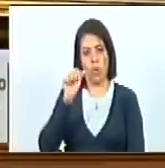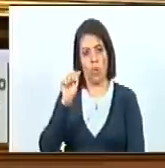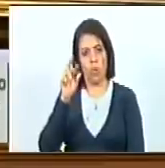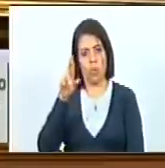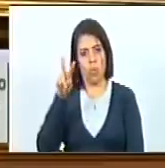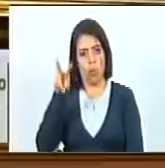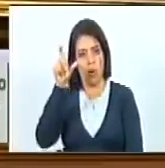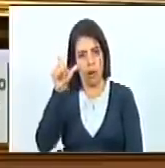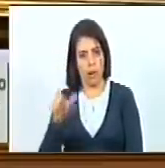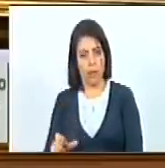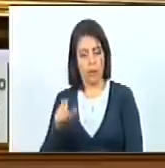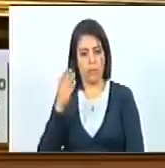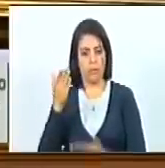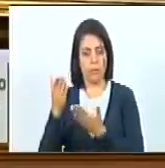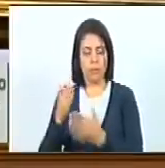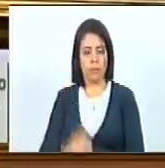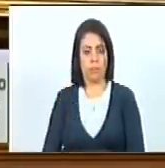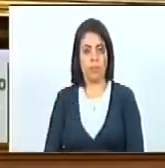Mahalí.